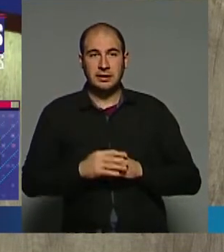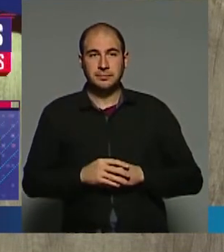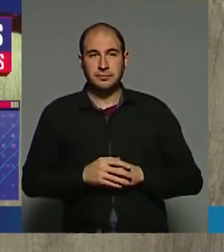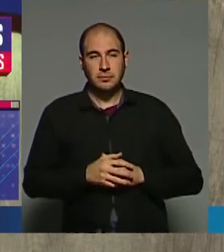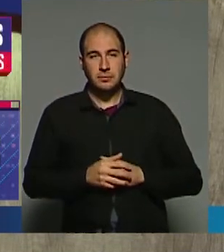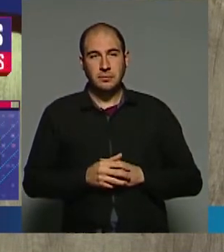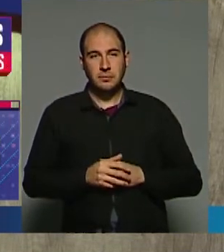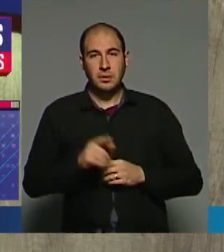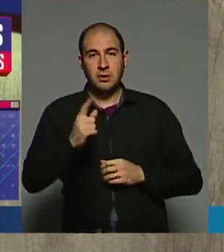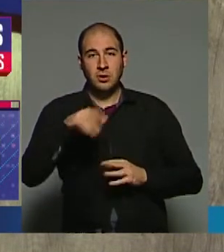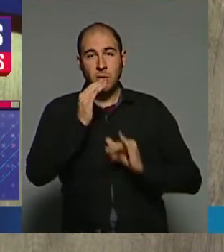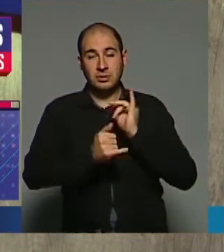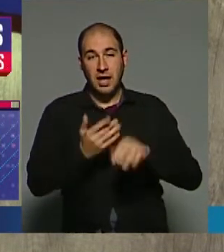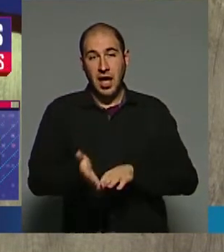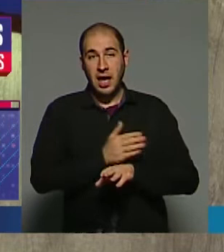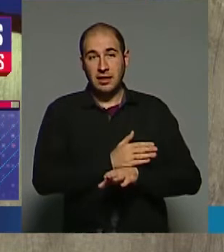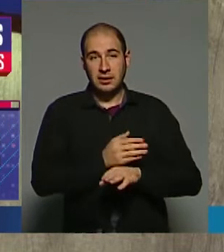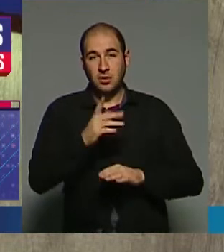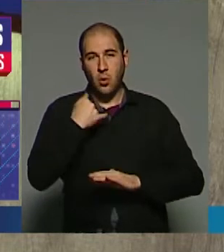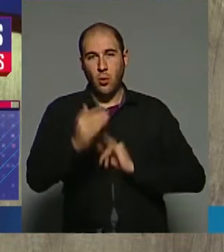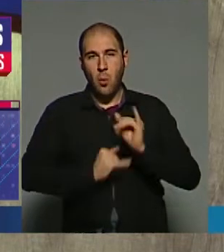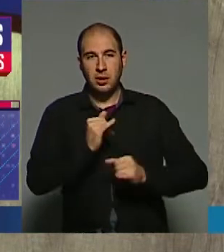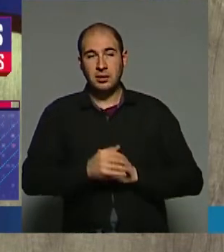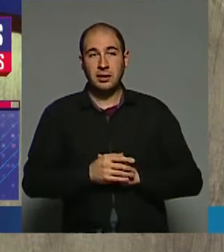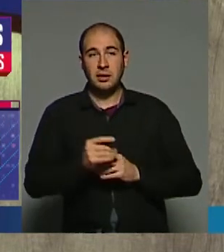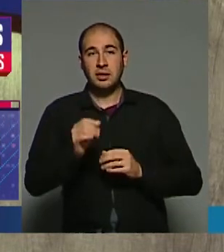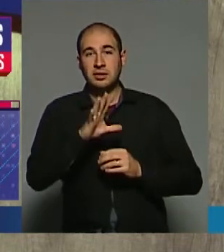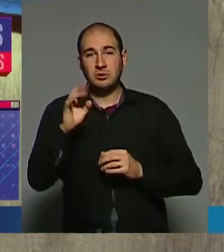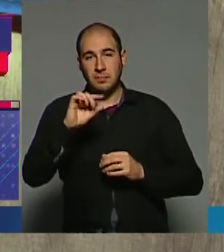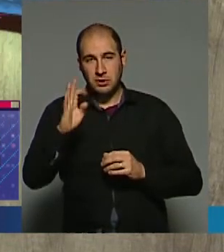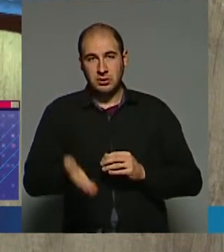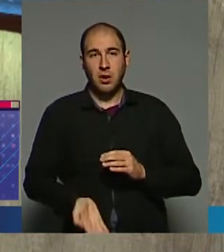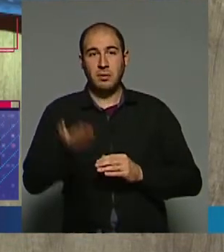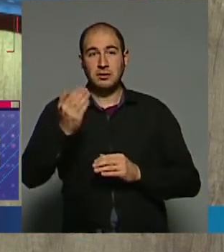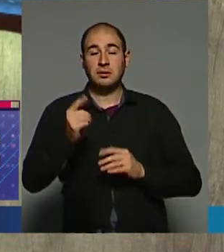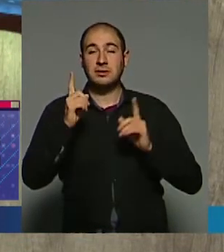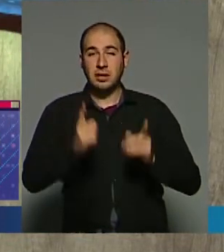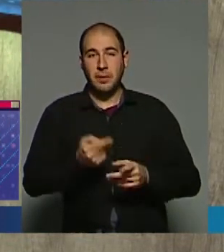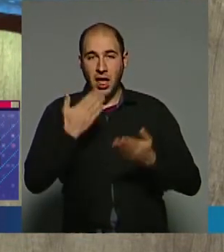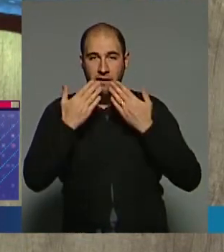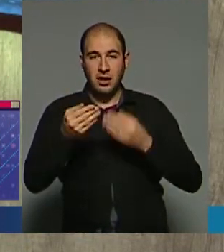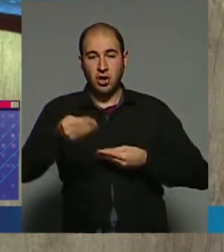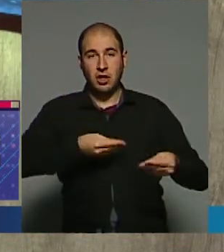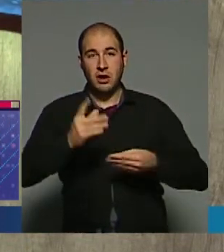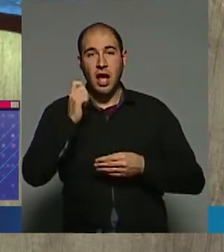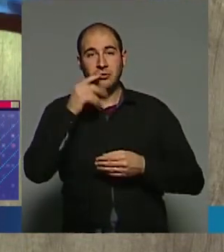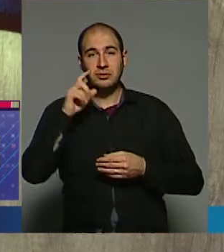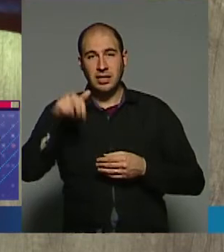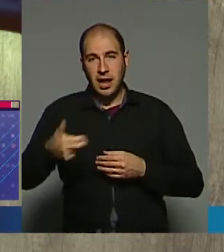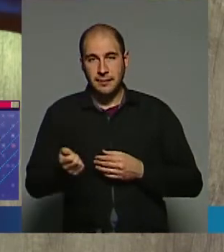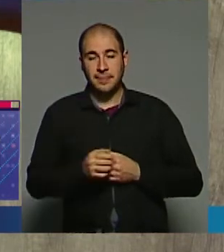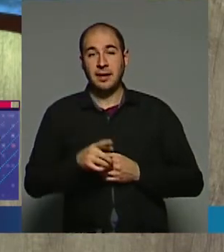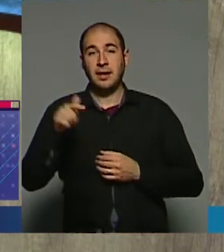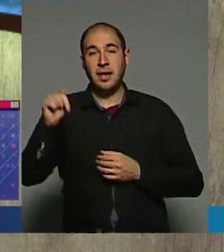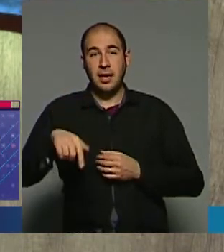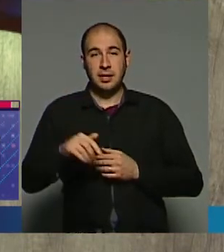que estábamos hablando antes. Como te vuelvo a repetir, estábamos hablando del 50%. Y algo también que hablamos con la contadora Agustina Tornese, sí, es que